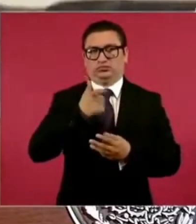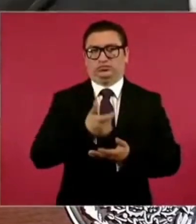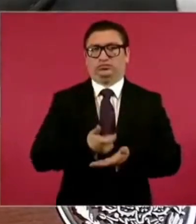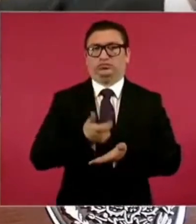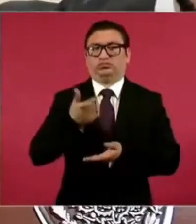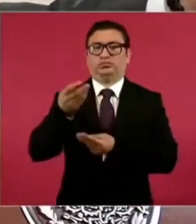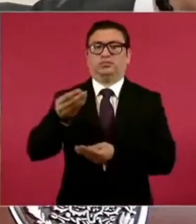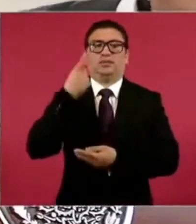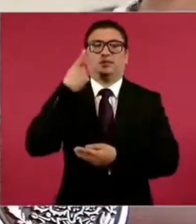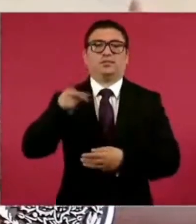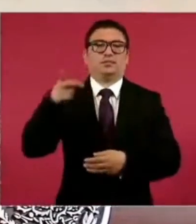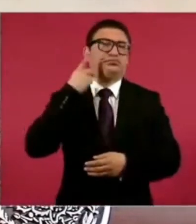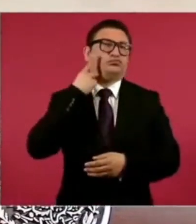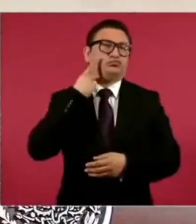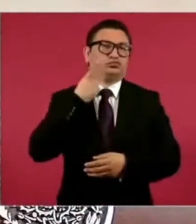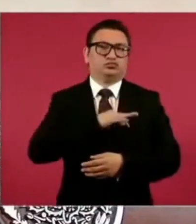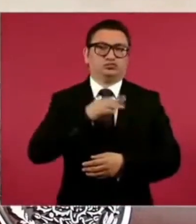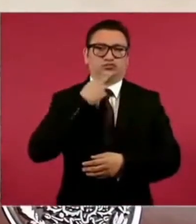los diputados,